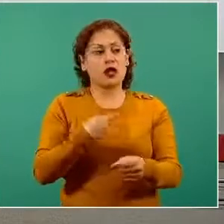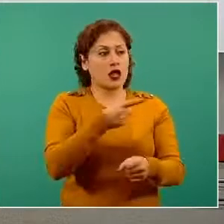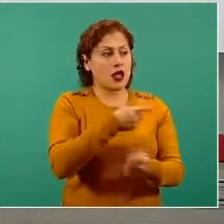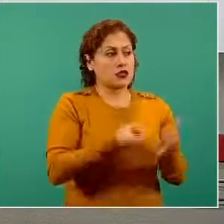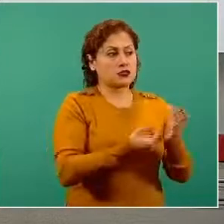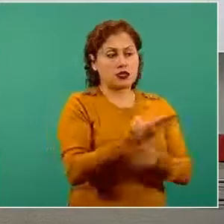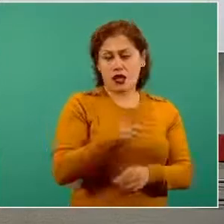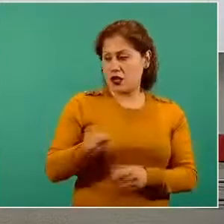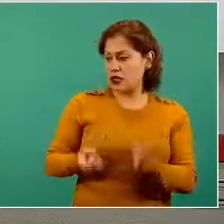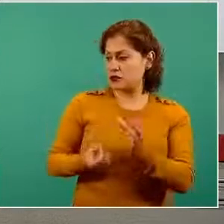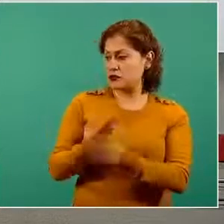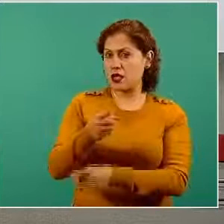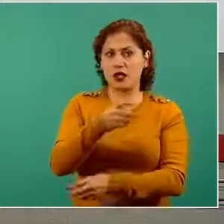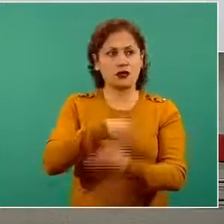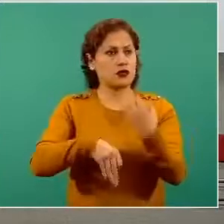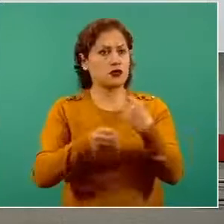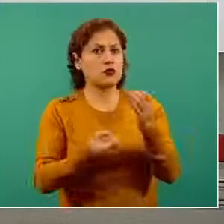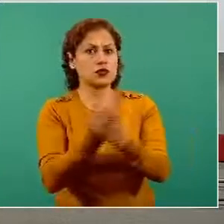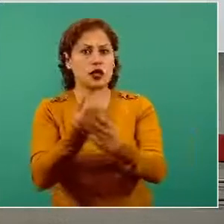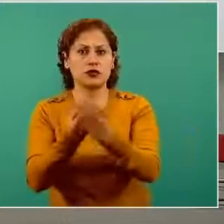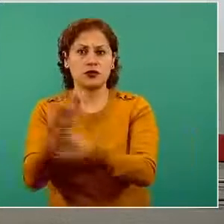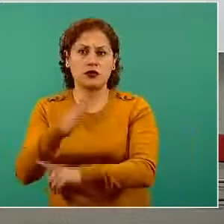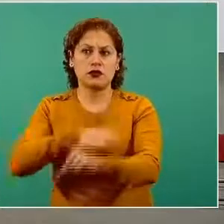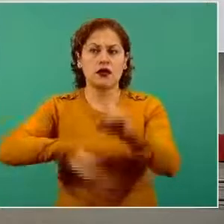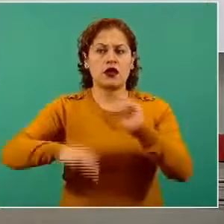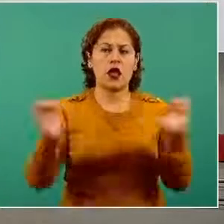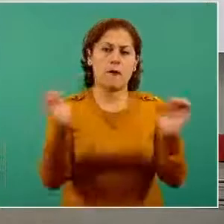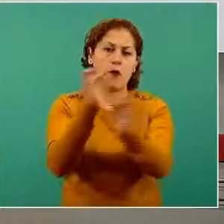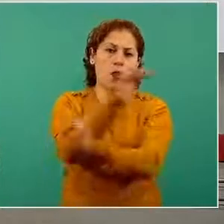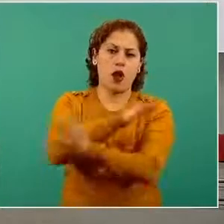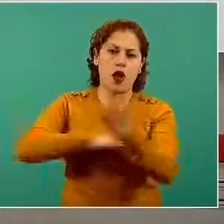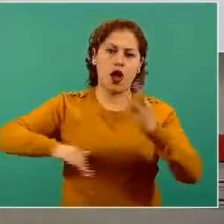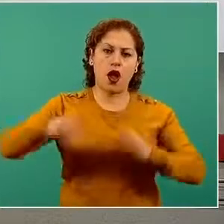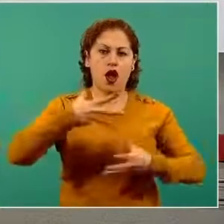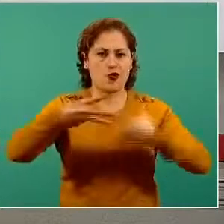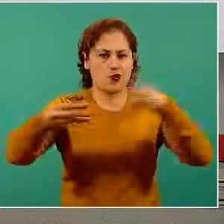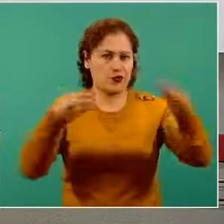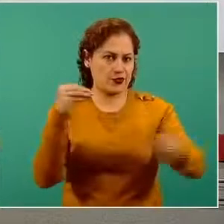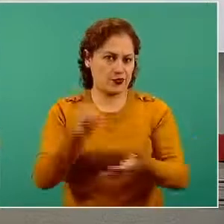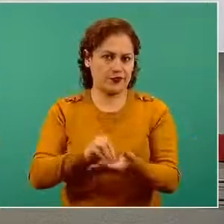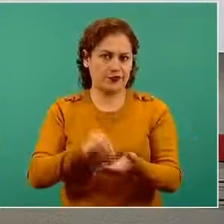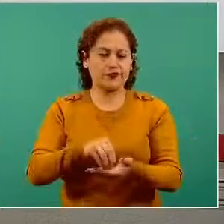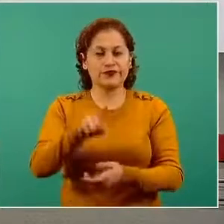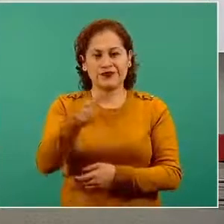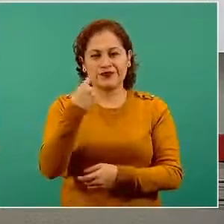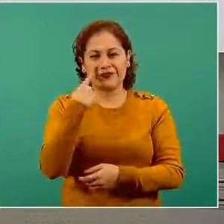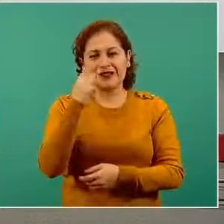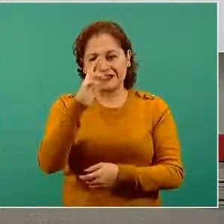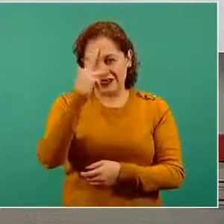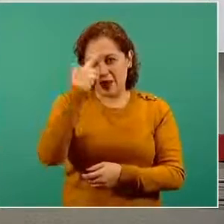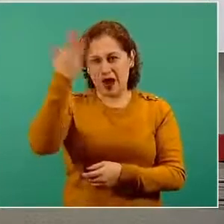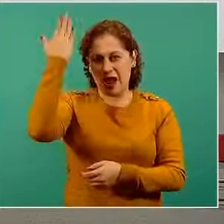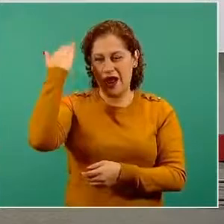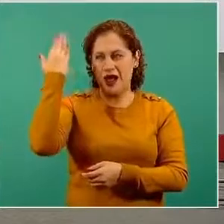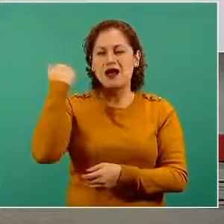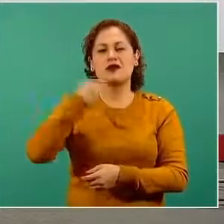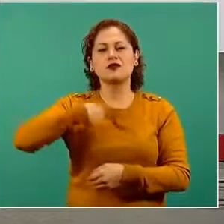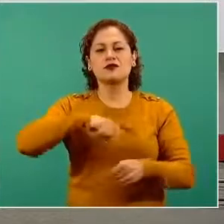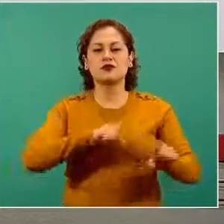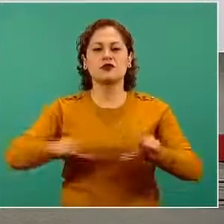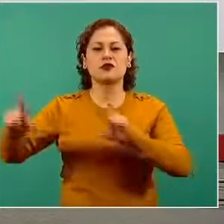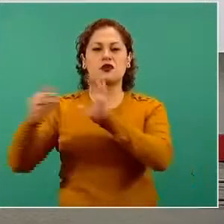epidemia. El año pasado tuvimos un primer corte y un primer informe del estudio de seroprevalencia que llevó a cabo el